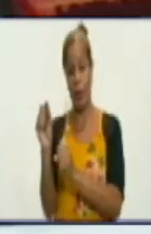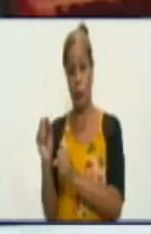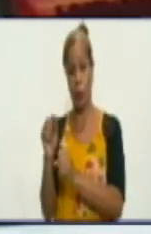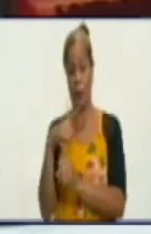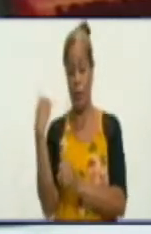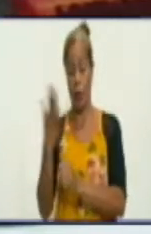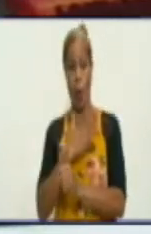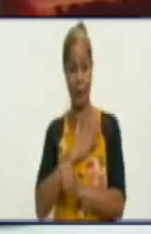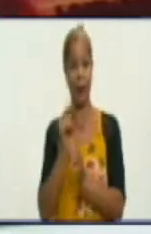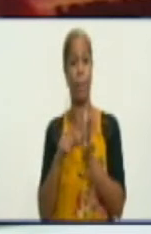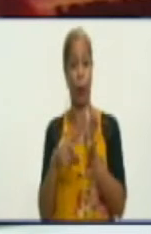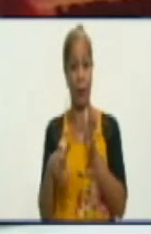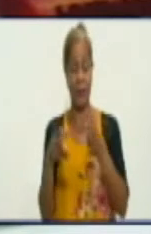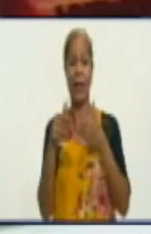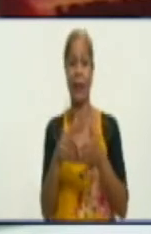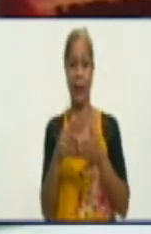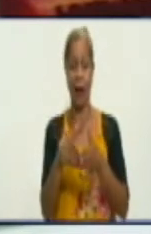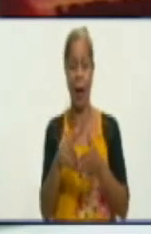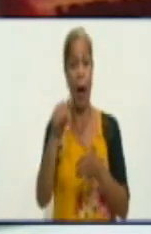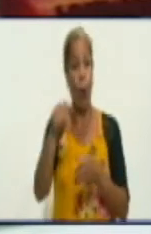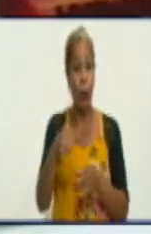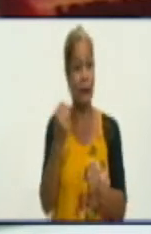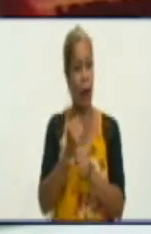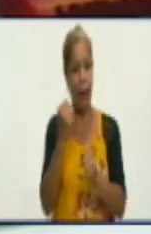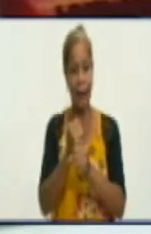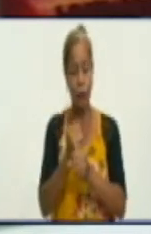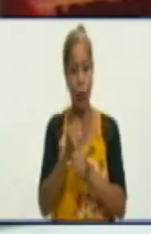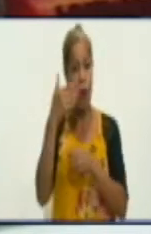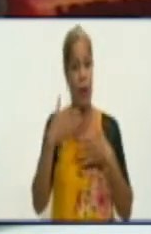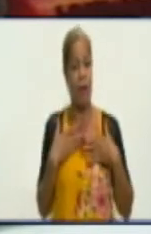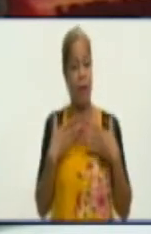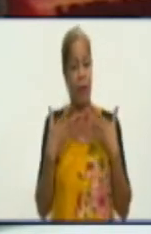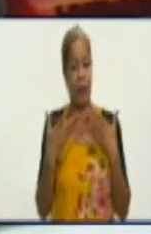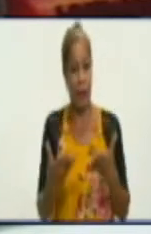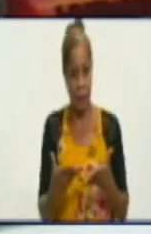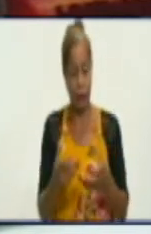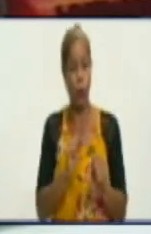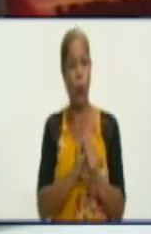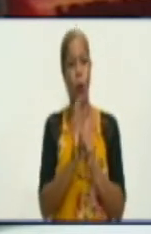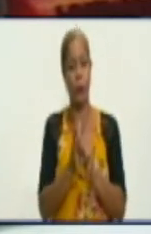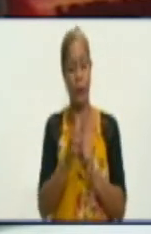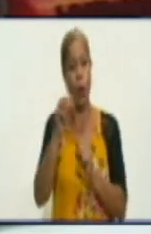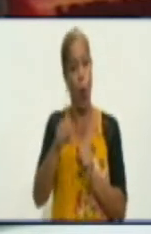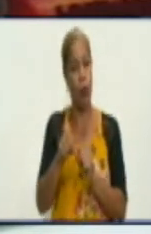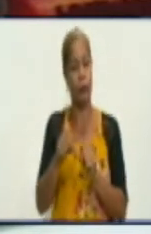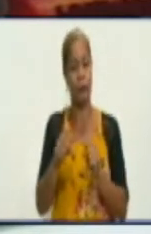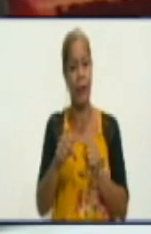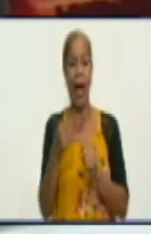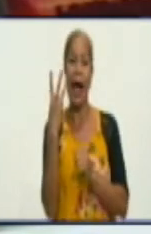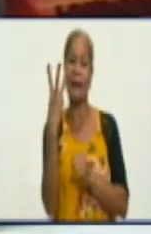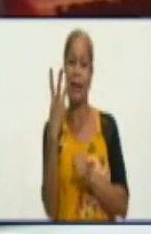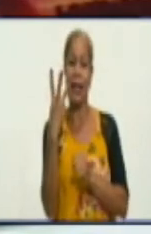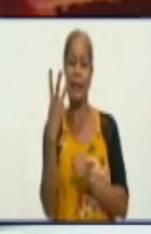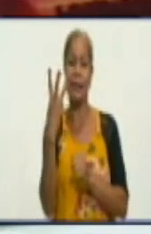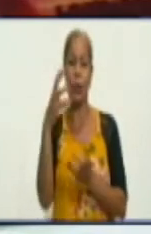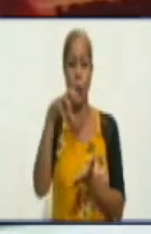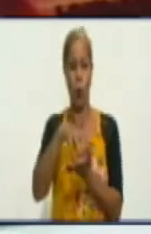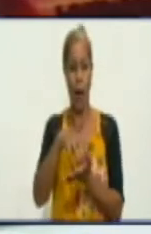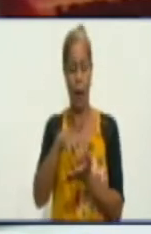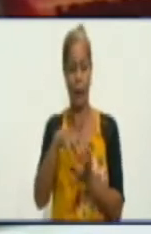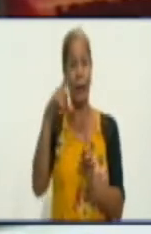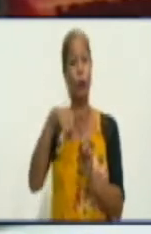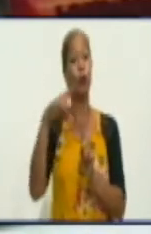están laborando ahora mismo en el enfrentamiento a la COVID-19. Hoy los aplausos se los vamos a dedicar a tres sectores: al de la hotelería,